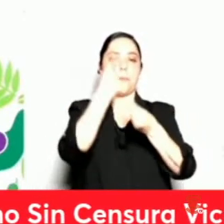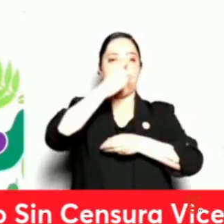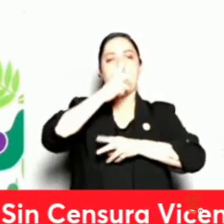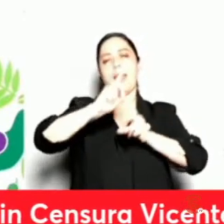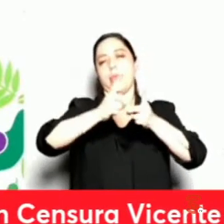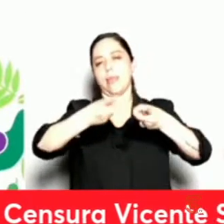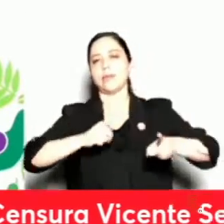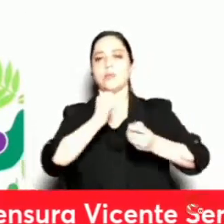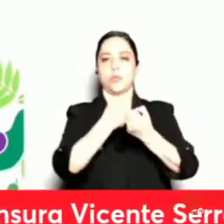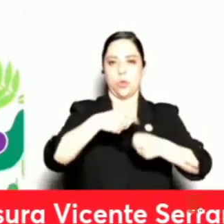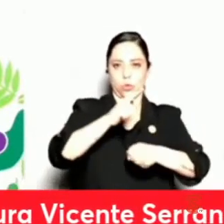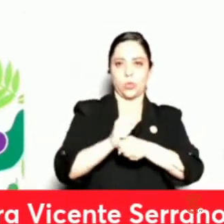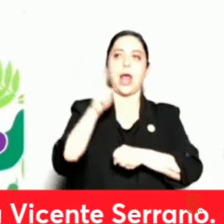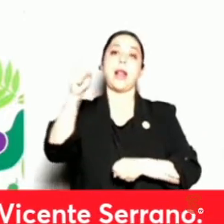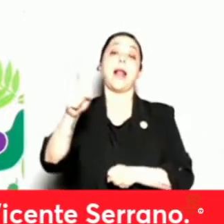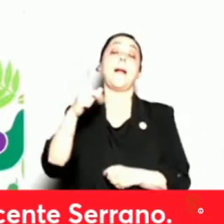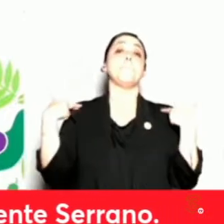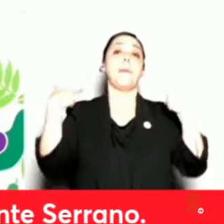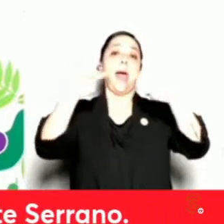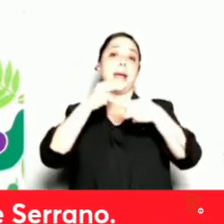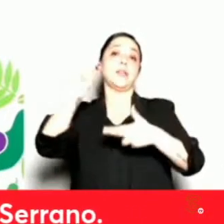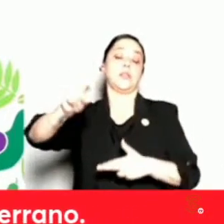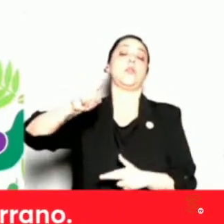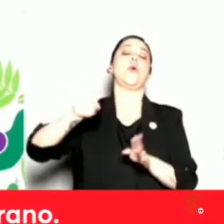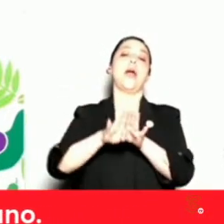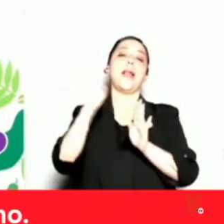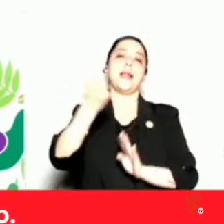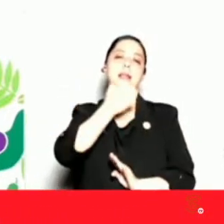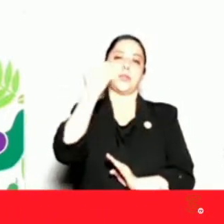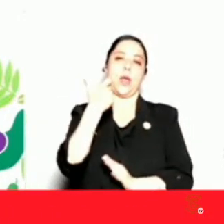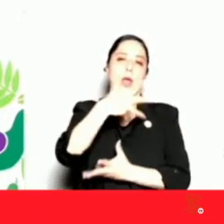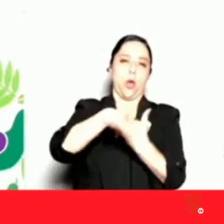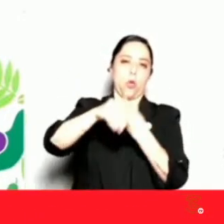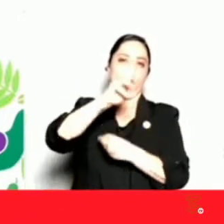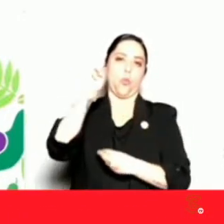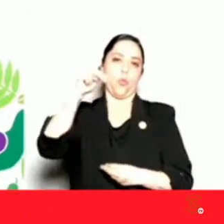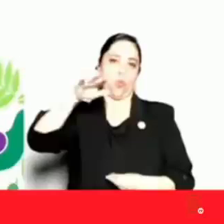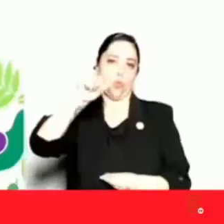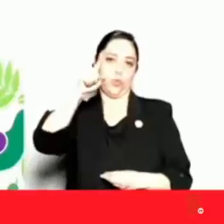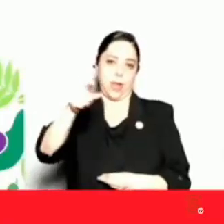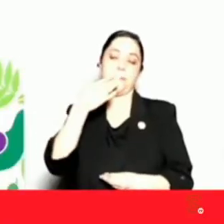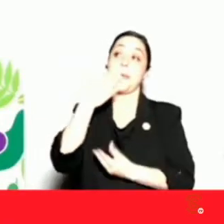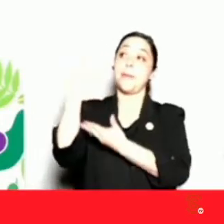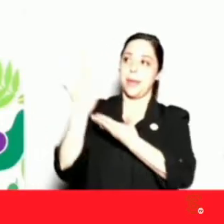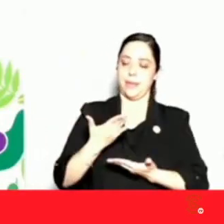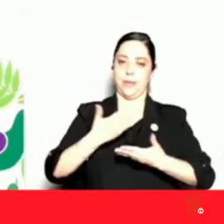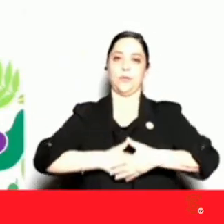sido profesor del posgrado en la Facultad de Economía de la UNAM. Bienvenido, Pablo Enrique.